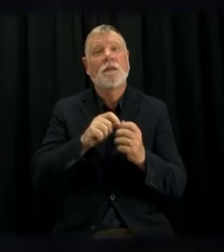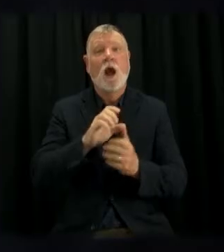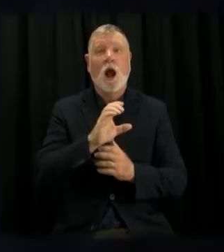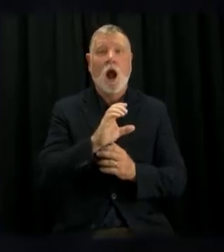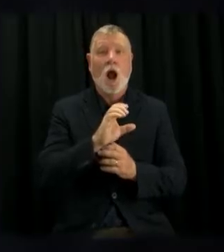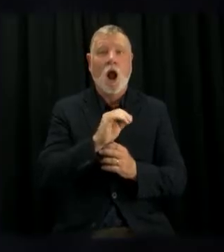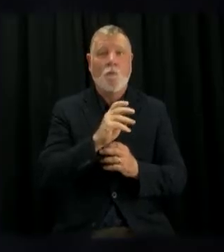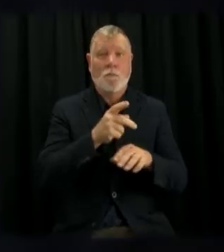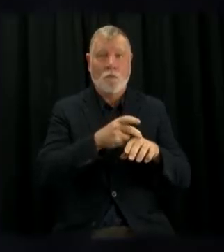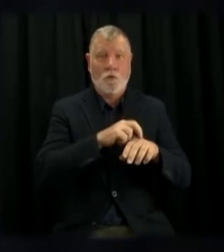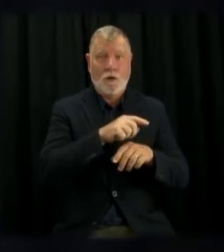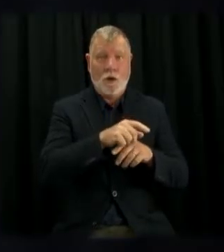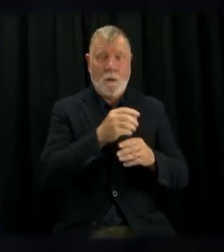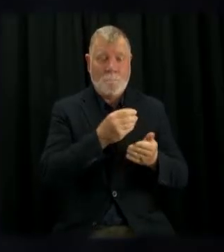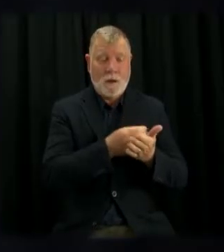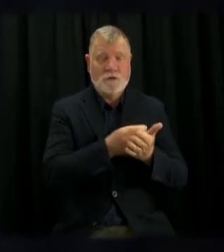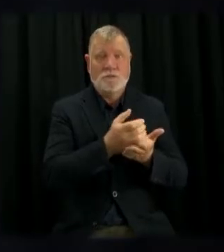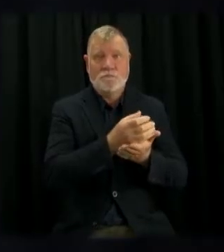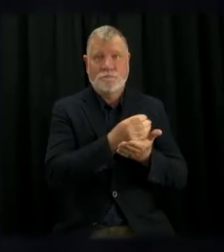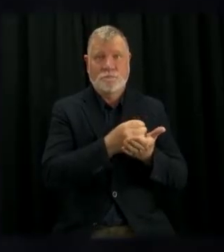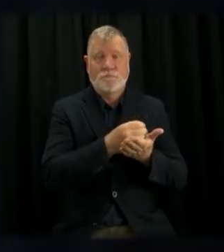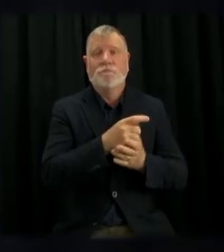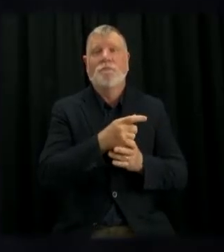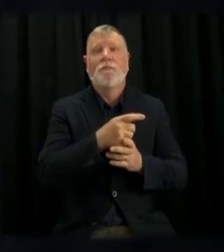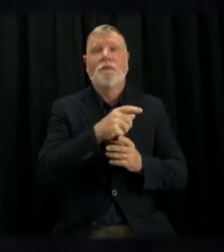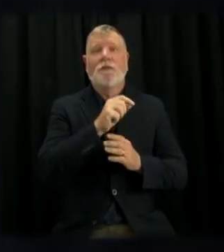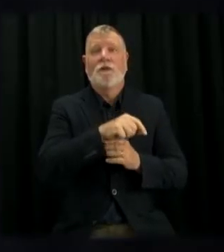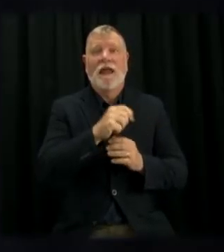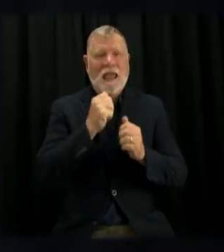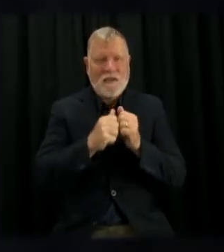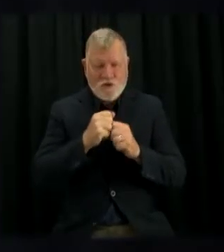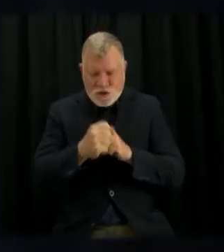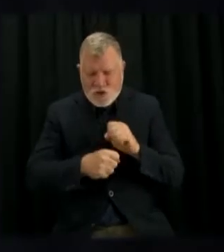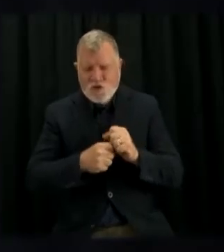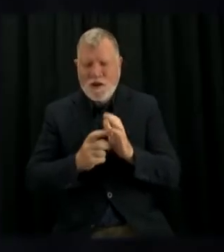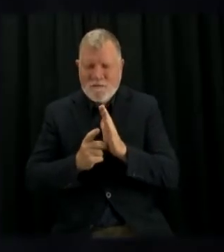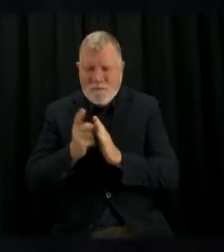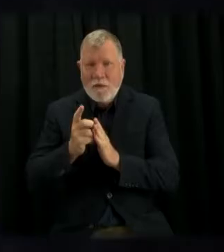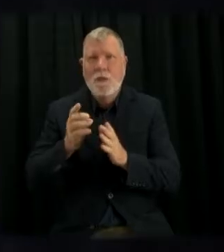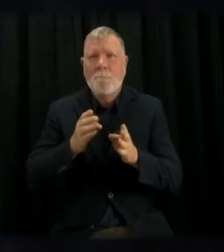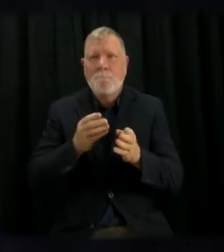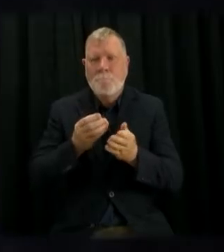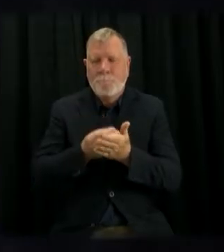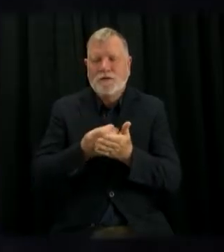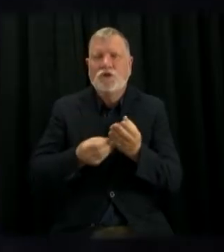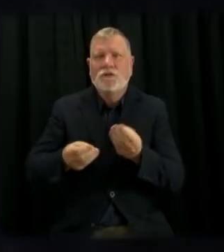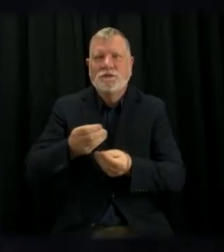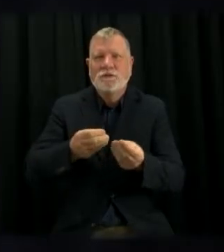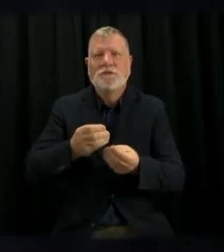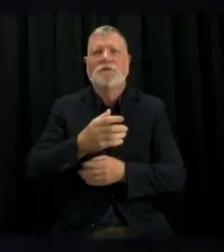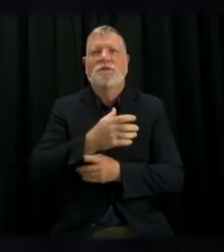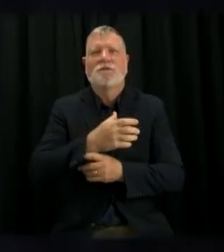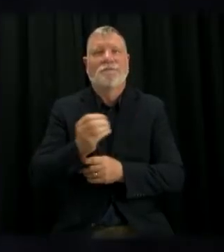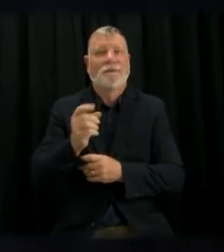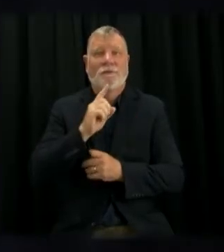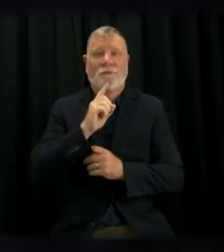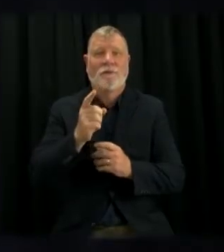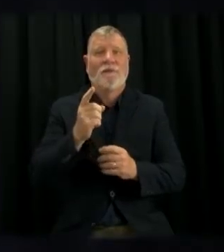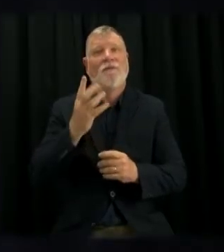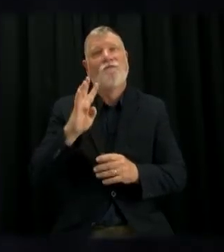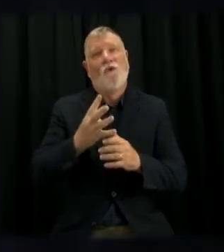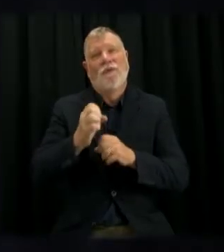específicamente en el presupuesto del ELA. Cada año la Junta trabaja con el ELA para el próximo año fiscal.